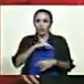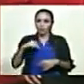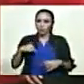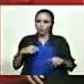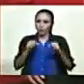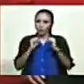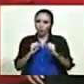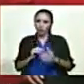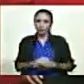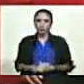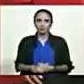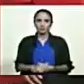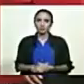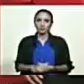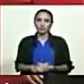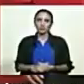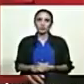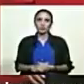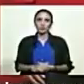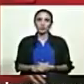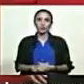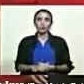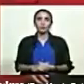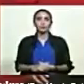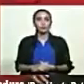riquezas de Venezuela a los gringos.